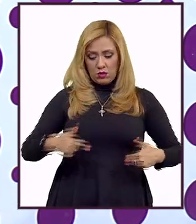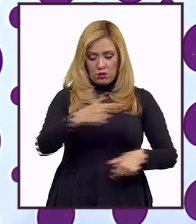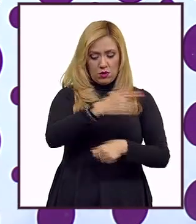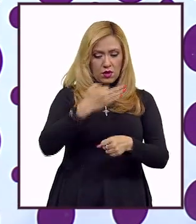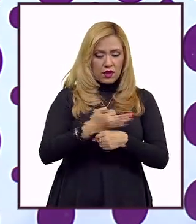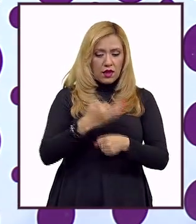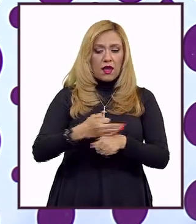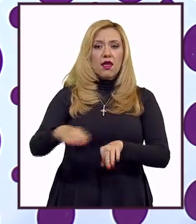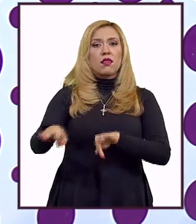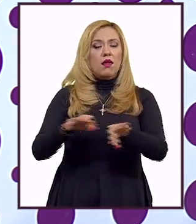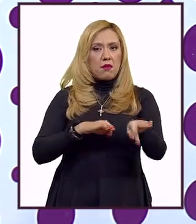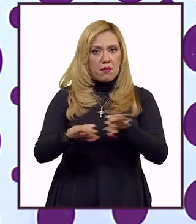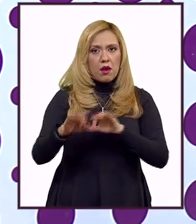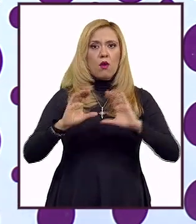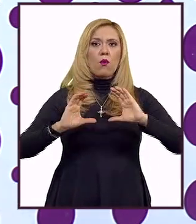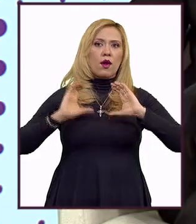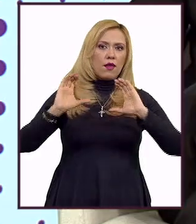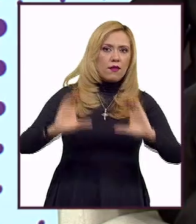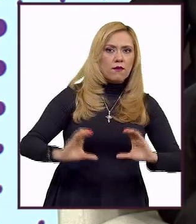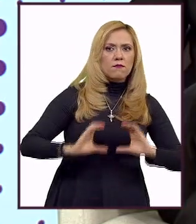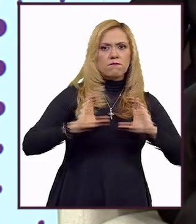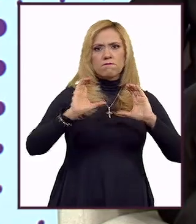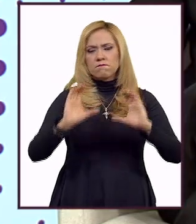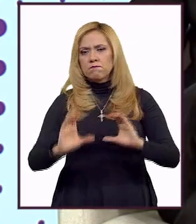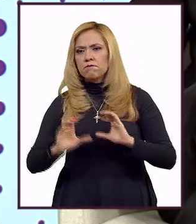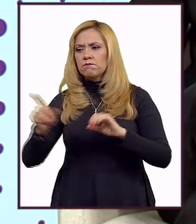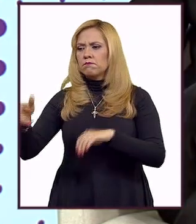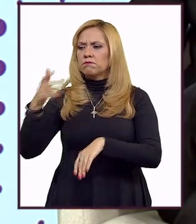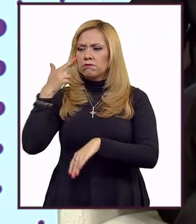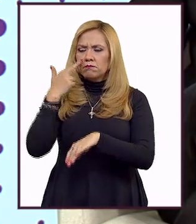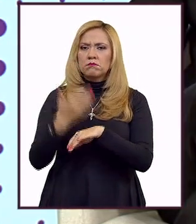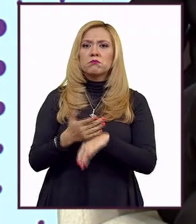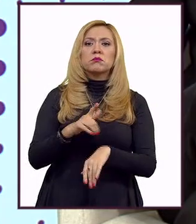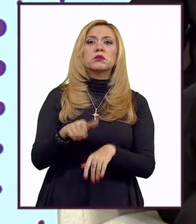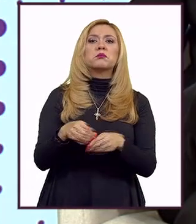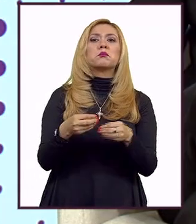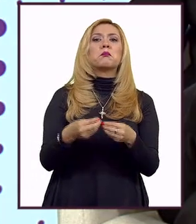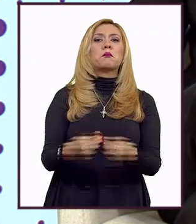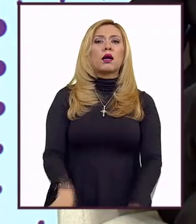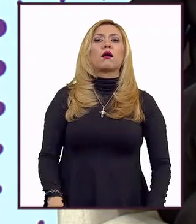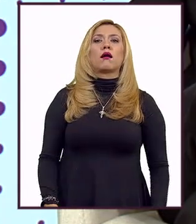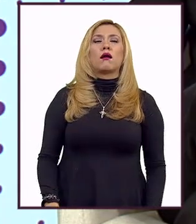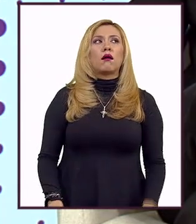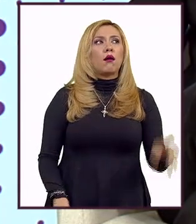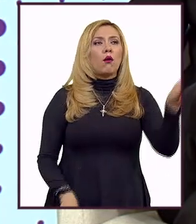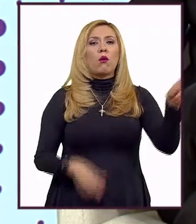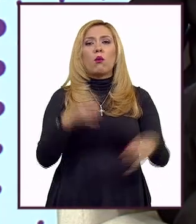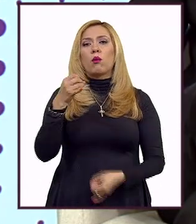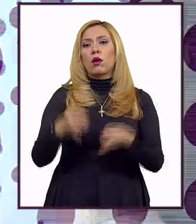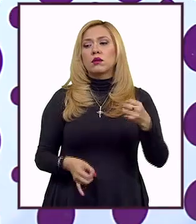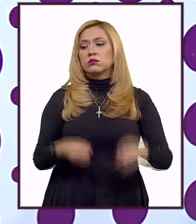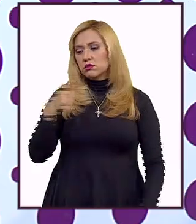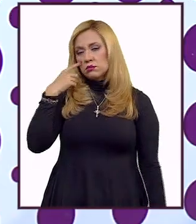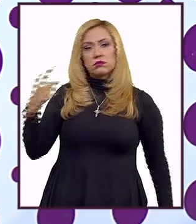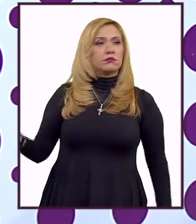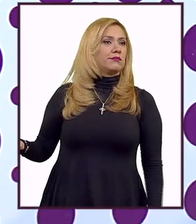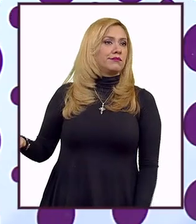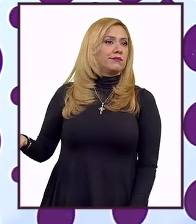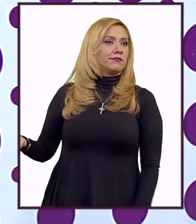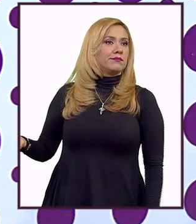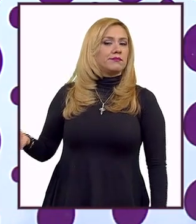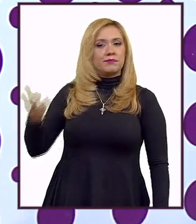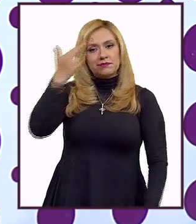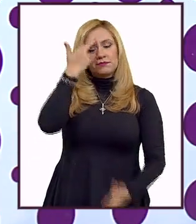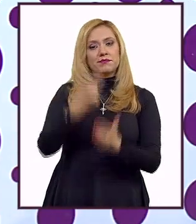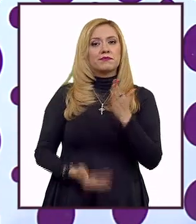haciendo, que puede ser muy cuidadoso y la persona puede ser responsable, se va a caer ante un juez que determine que se violaron derechos humanos o se